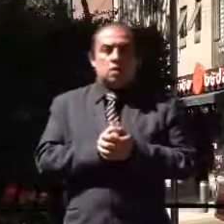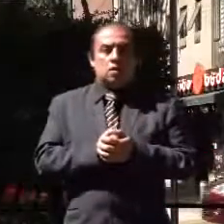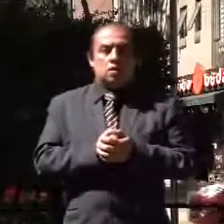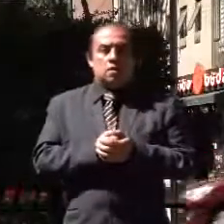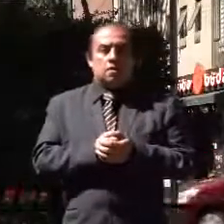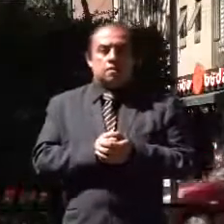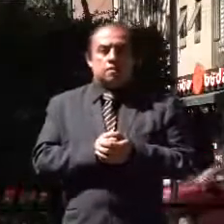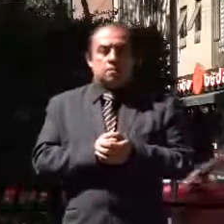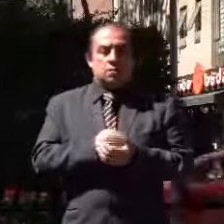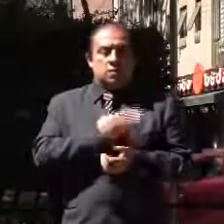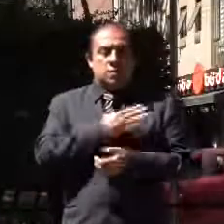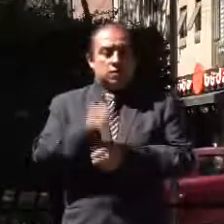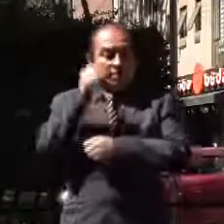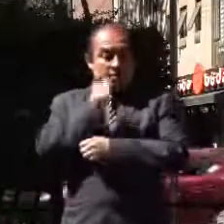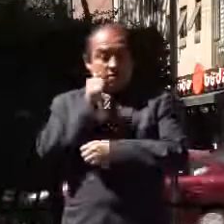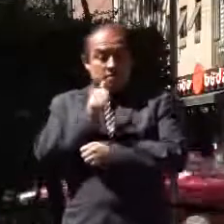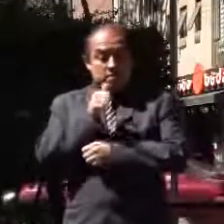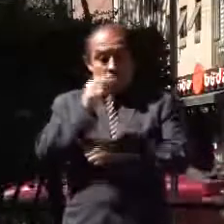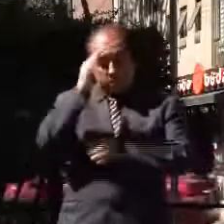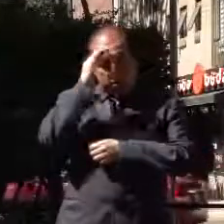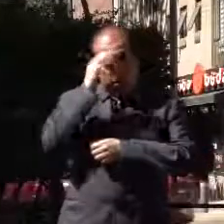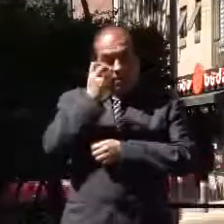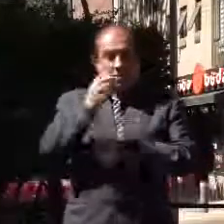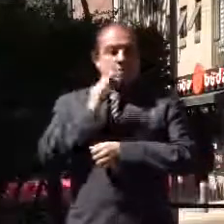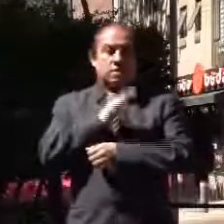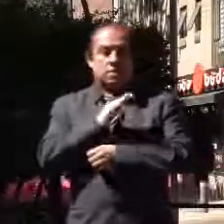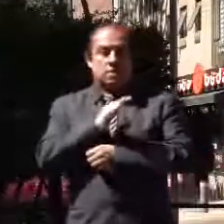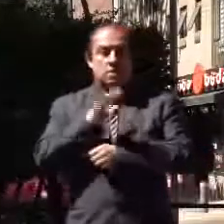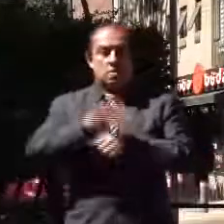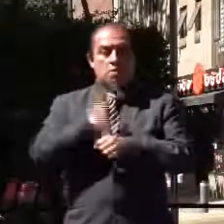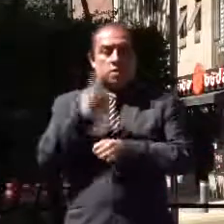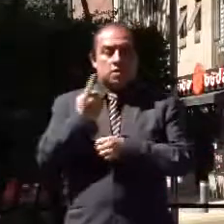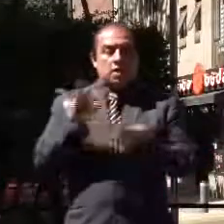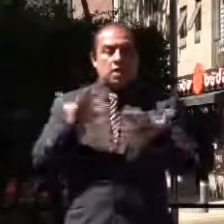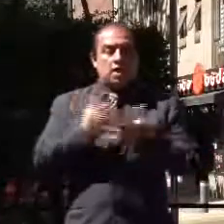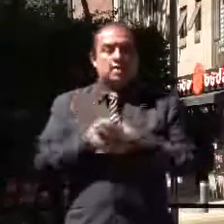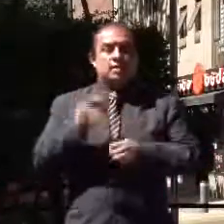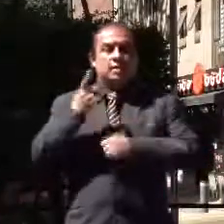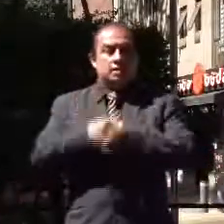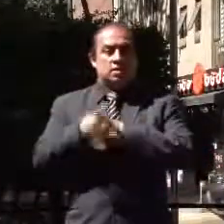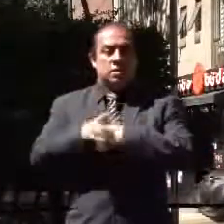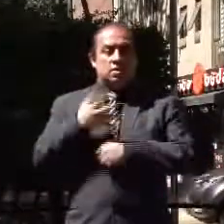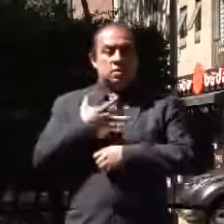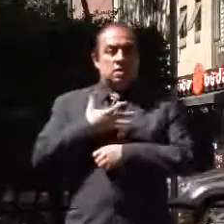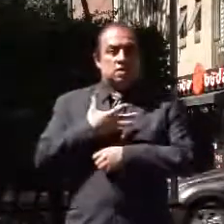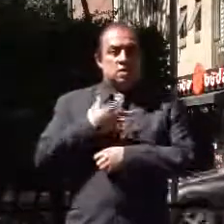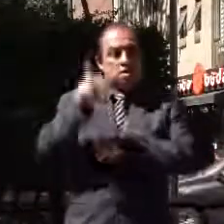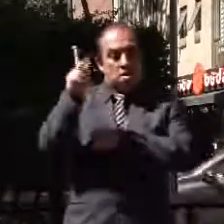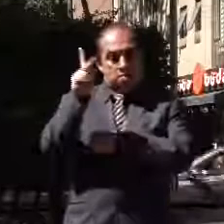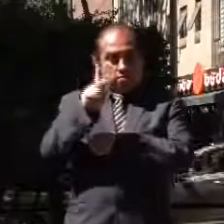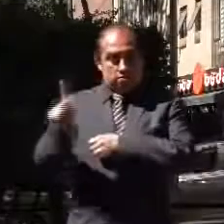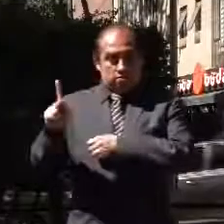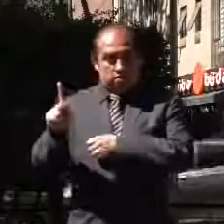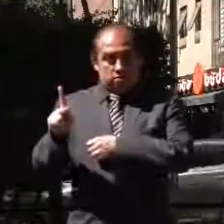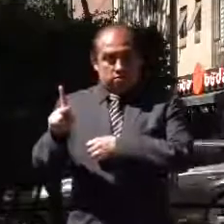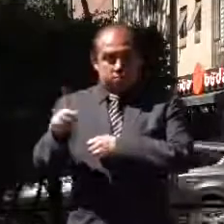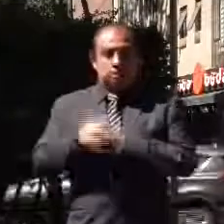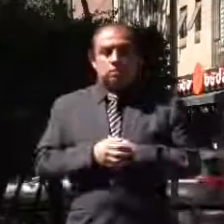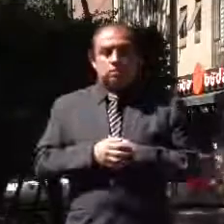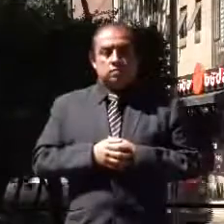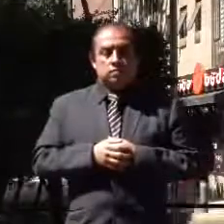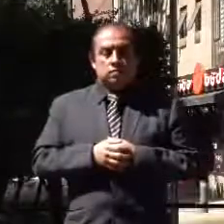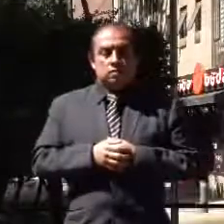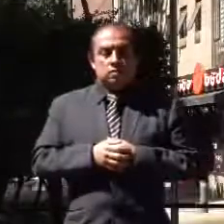que eso estaba mal, porque finalmente quien sale afectado es la población, la ciudadanía. Finalmente